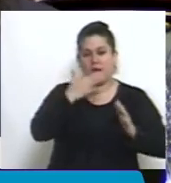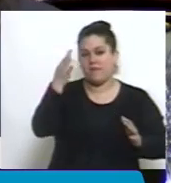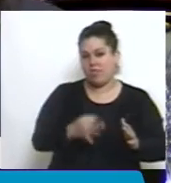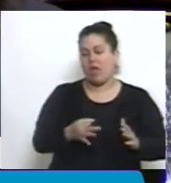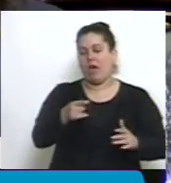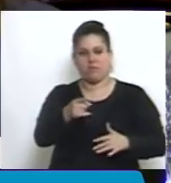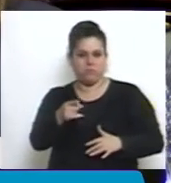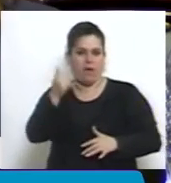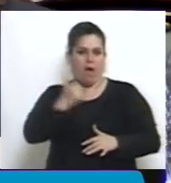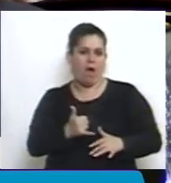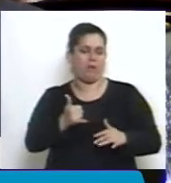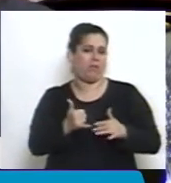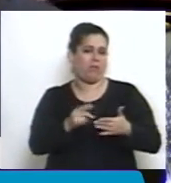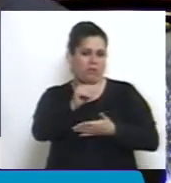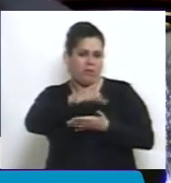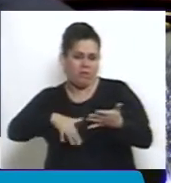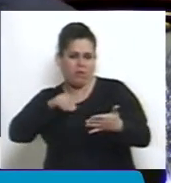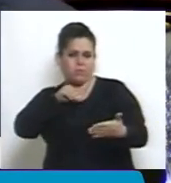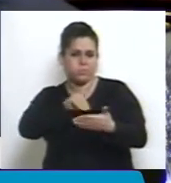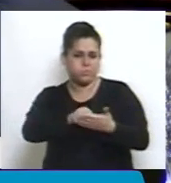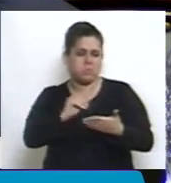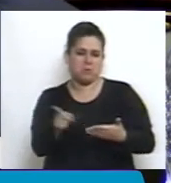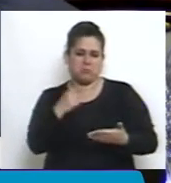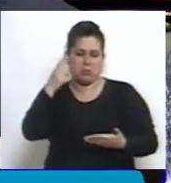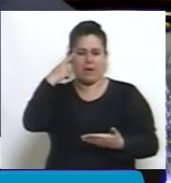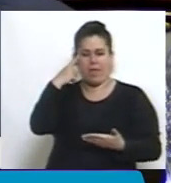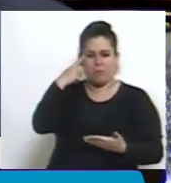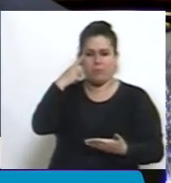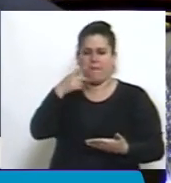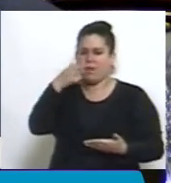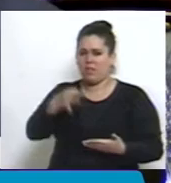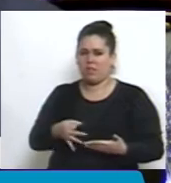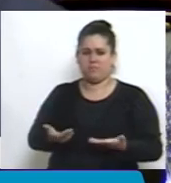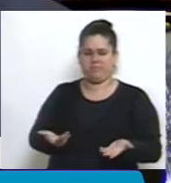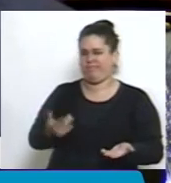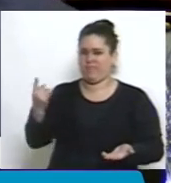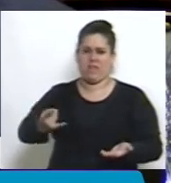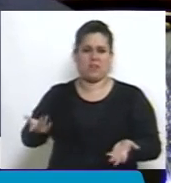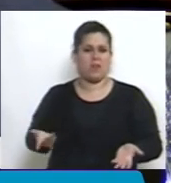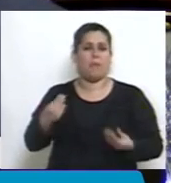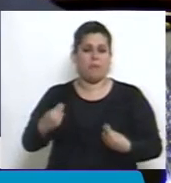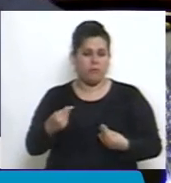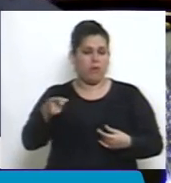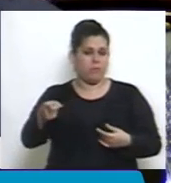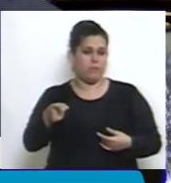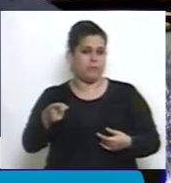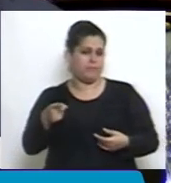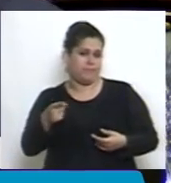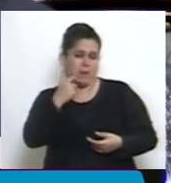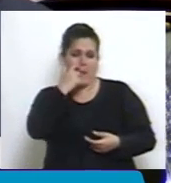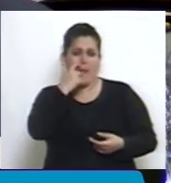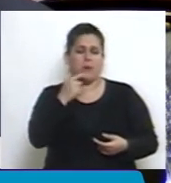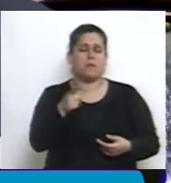indicada con una partida que nosotros creemos absolutamente virtual. Y esto está referido a